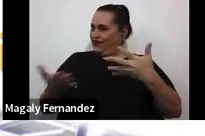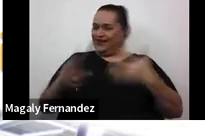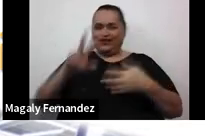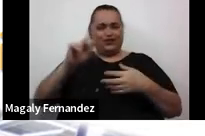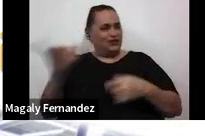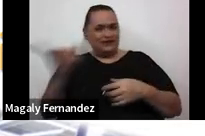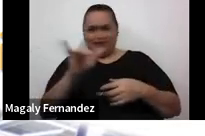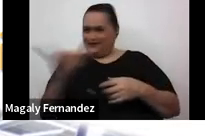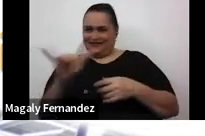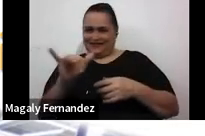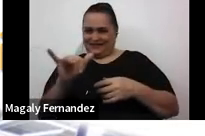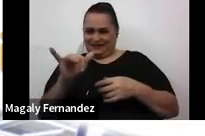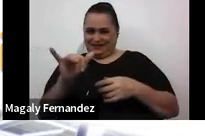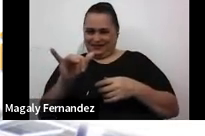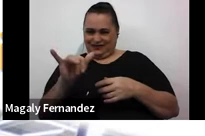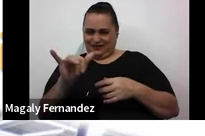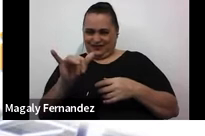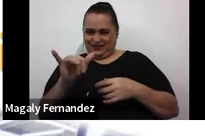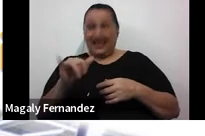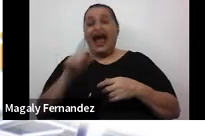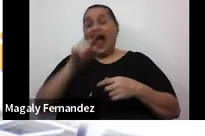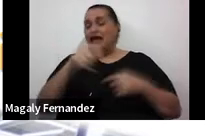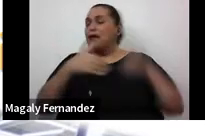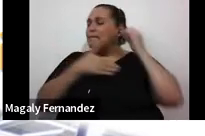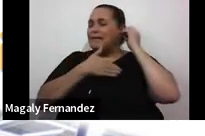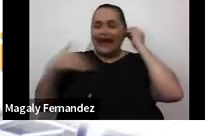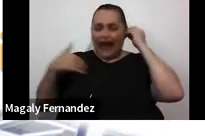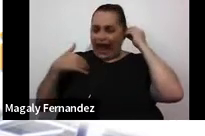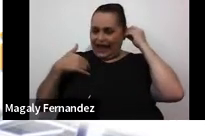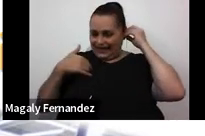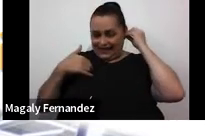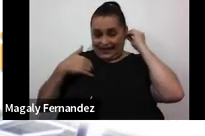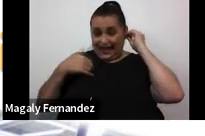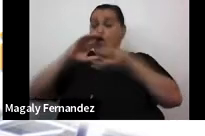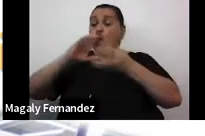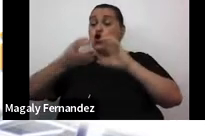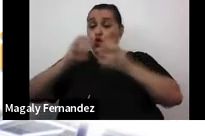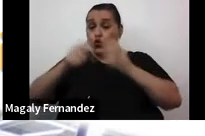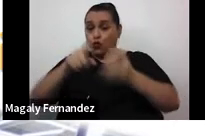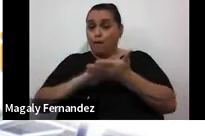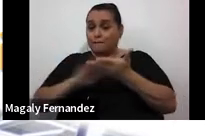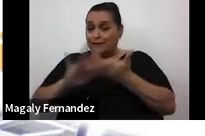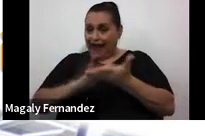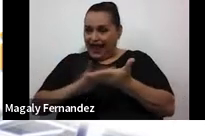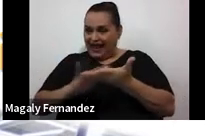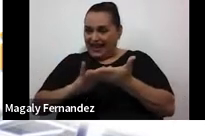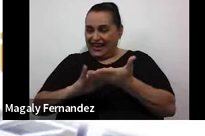mismo y aquí me encanta este cubo Rubik con braille porque es que el cubo no ve que es de colores